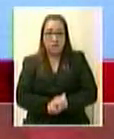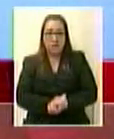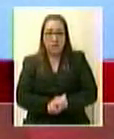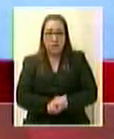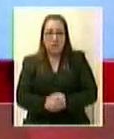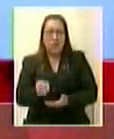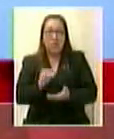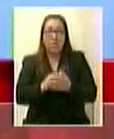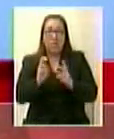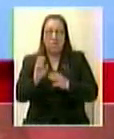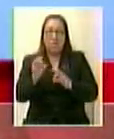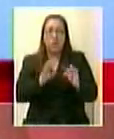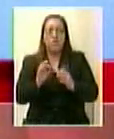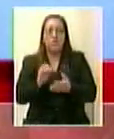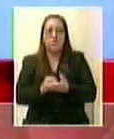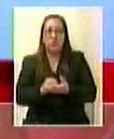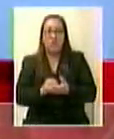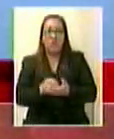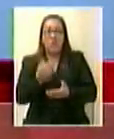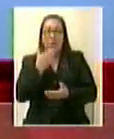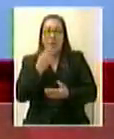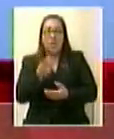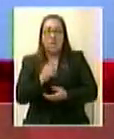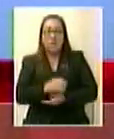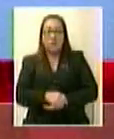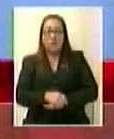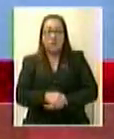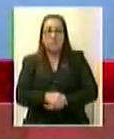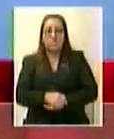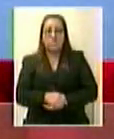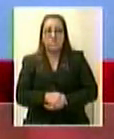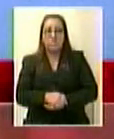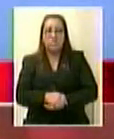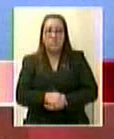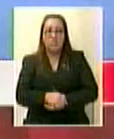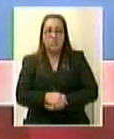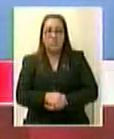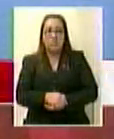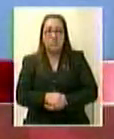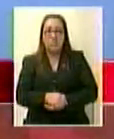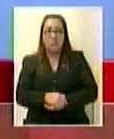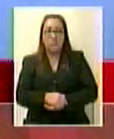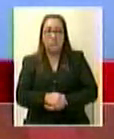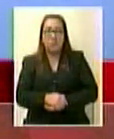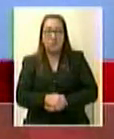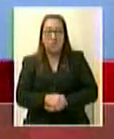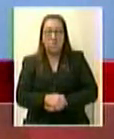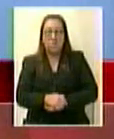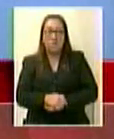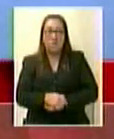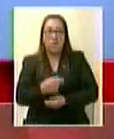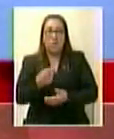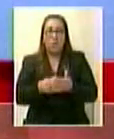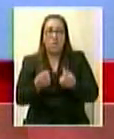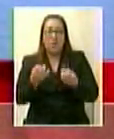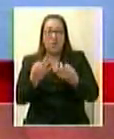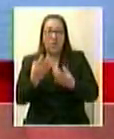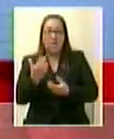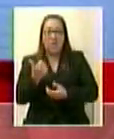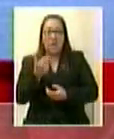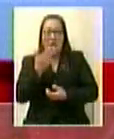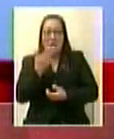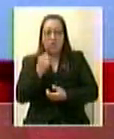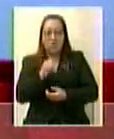Verdadera nutrición, ven ustedes, fíjense cuál es la composición del producto, cuál es la cantidad de azúcar que